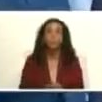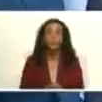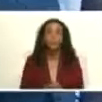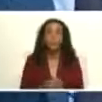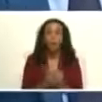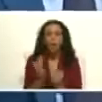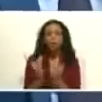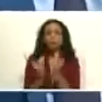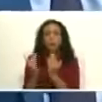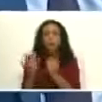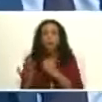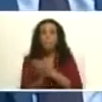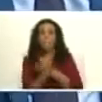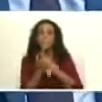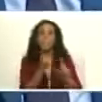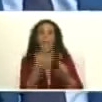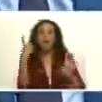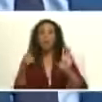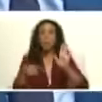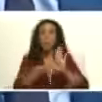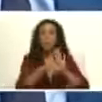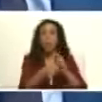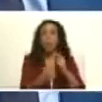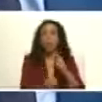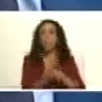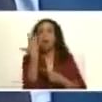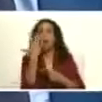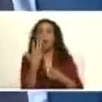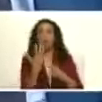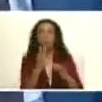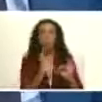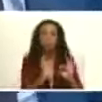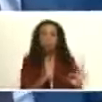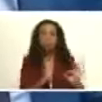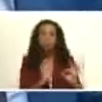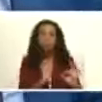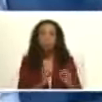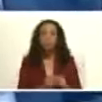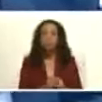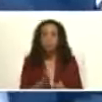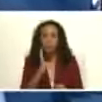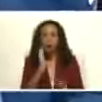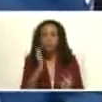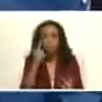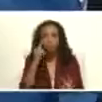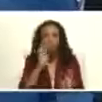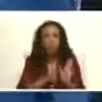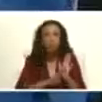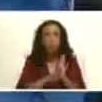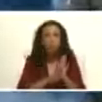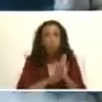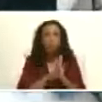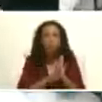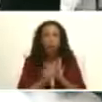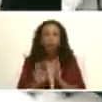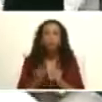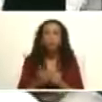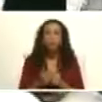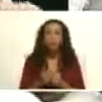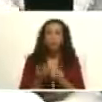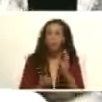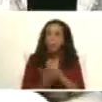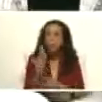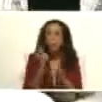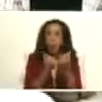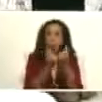Pequeños, pequeños, pequeños, significativos e importantes que debemos nosotros seguir avanzando en la construcción